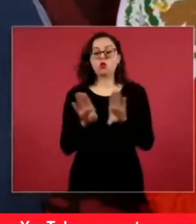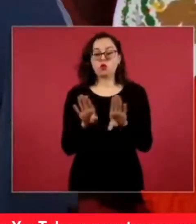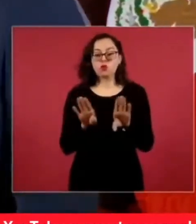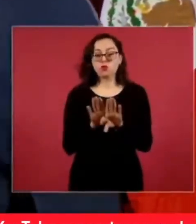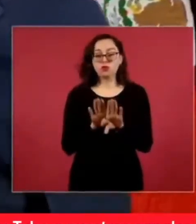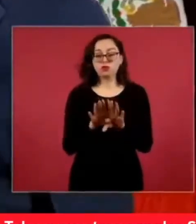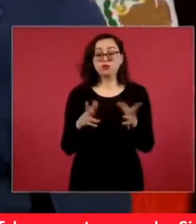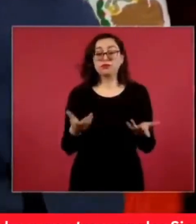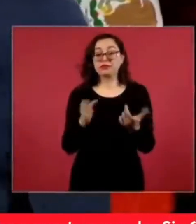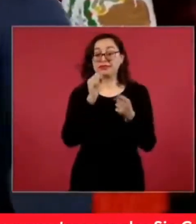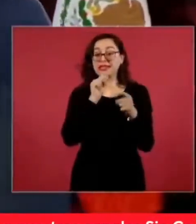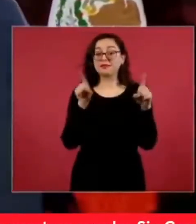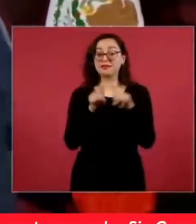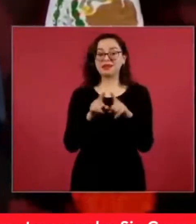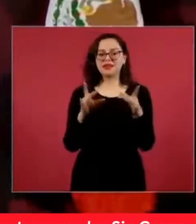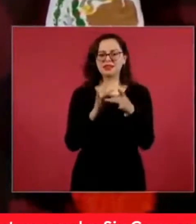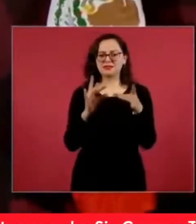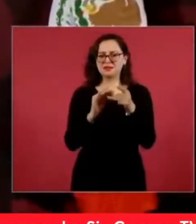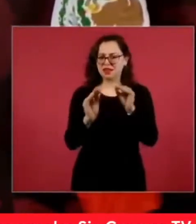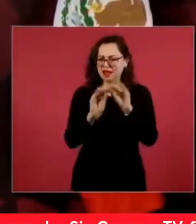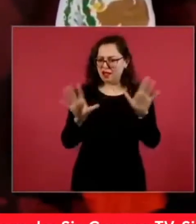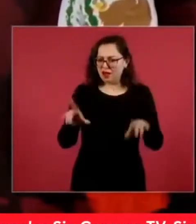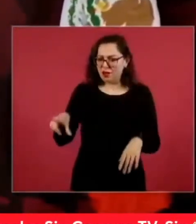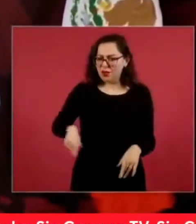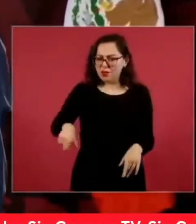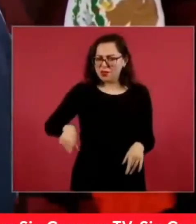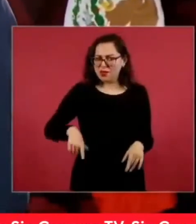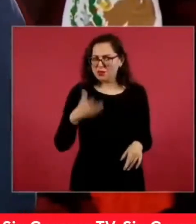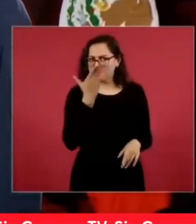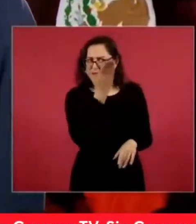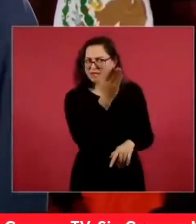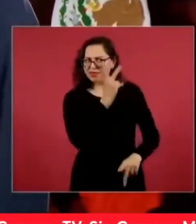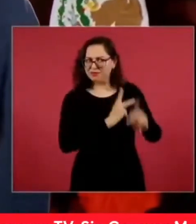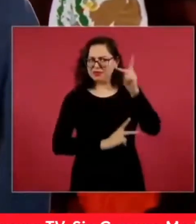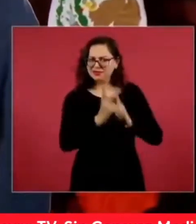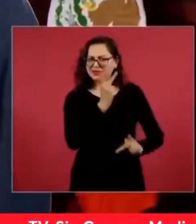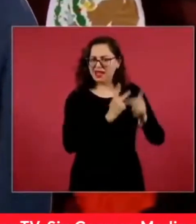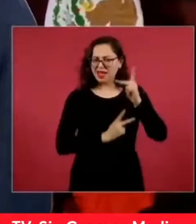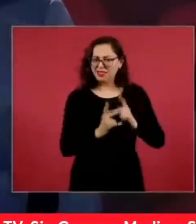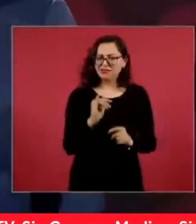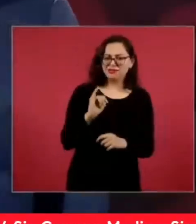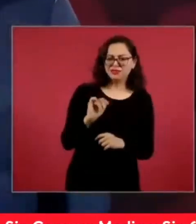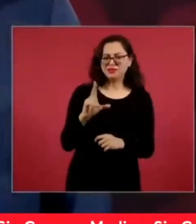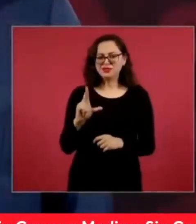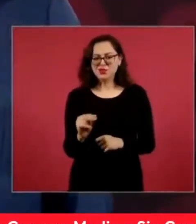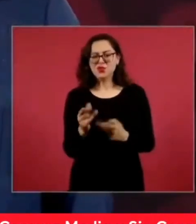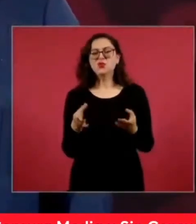deuda, ¿sí? Porque hemos